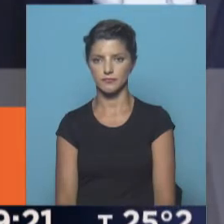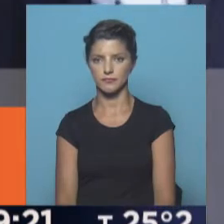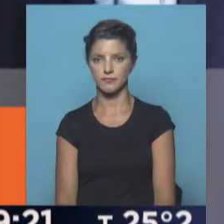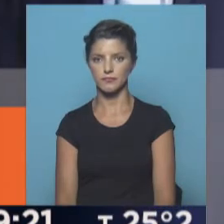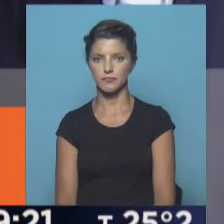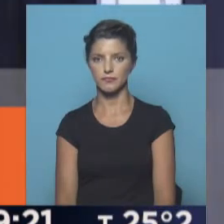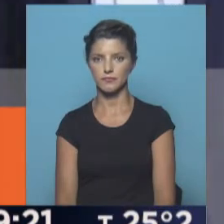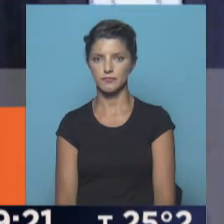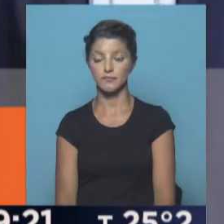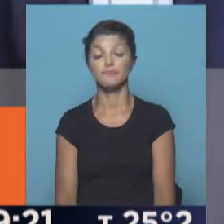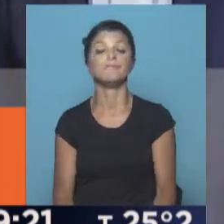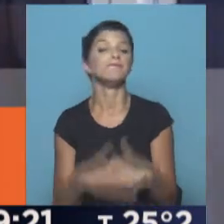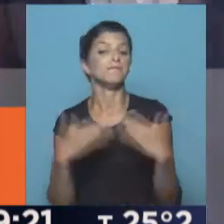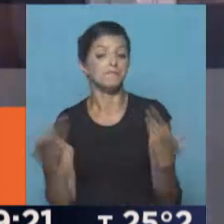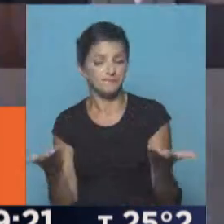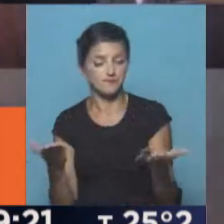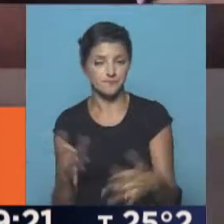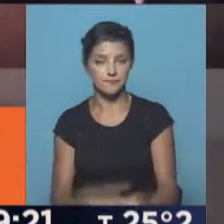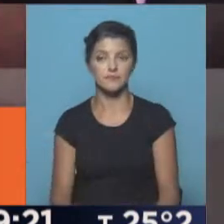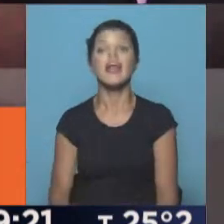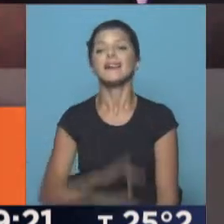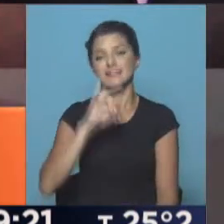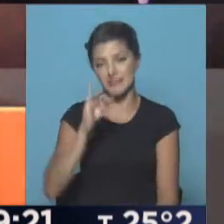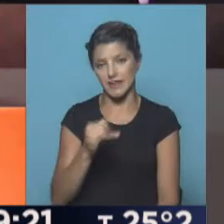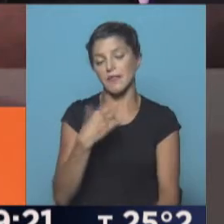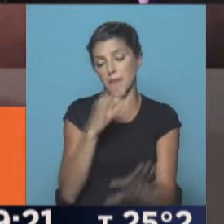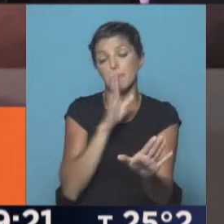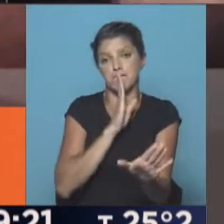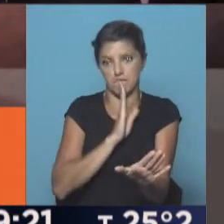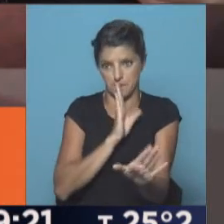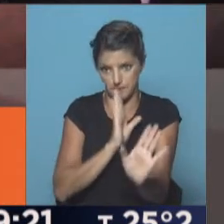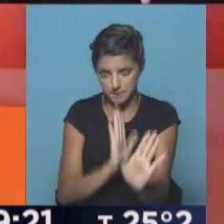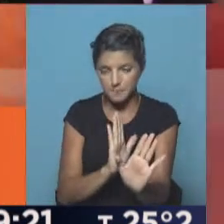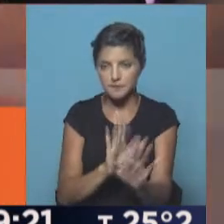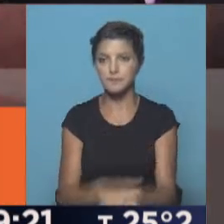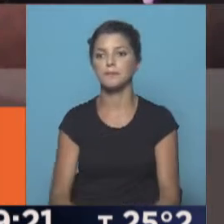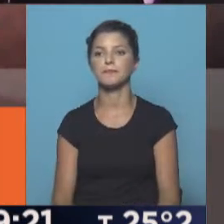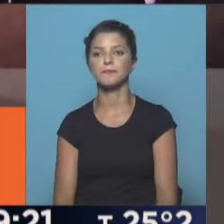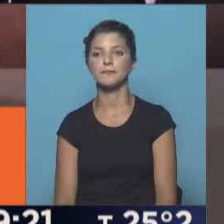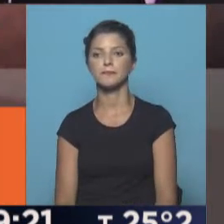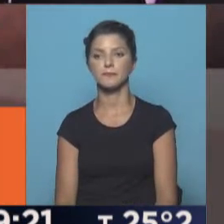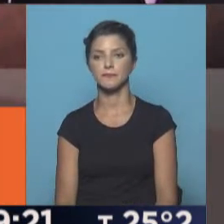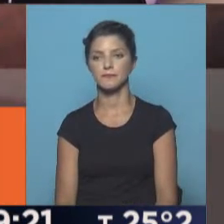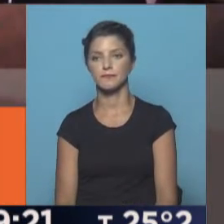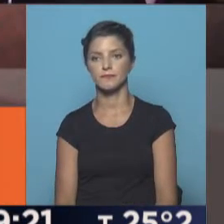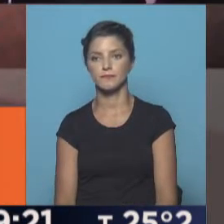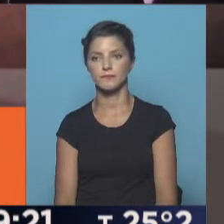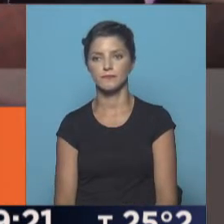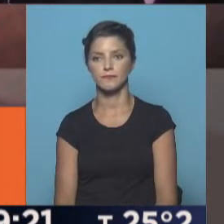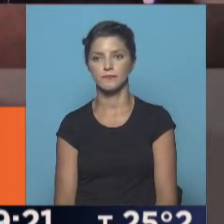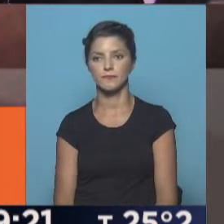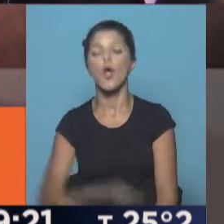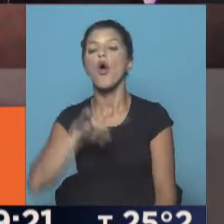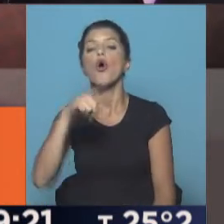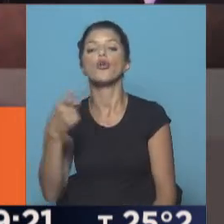Bueno, la expectativa es que sí, que haya una moderación. Él, otro de sus caballitos